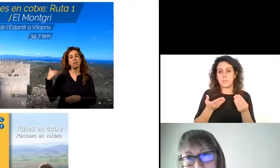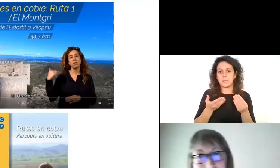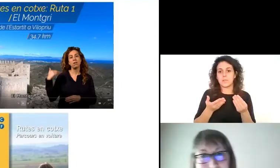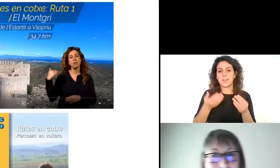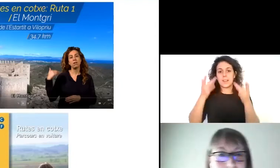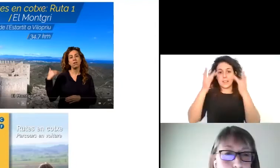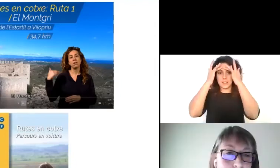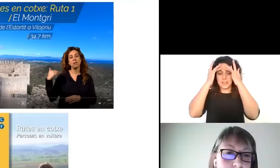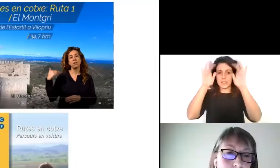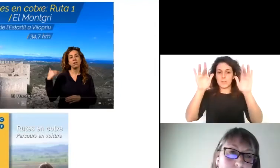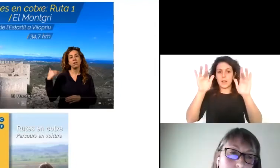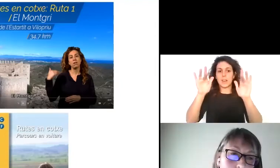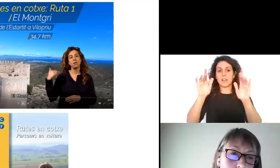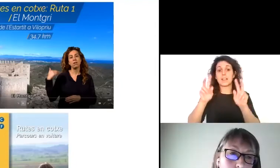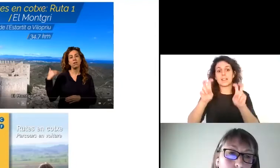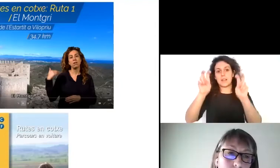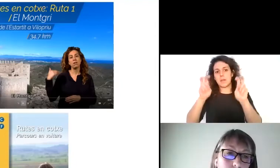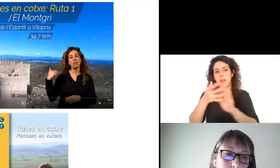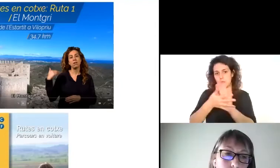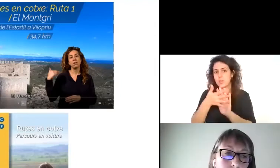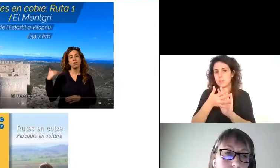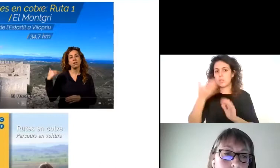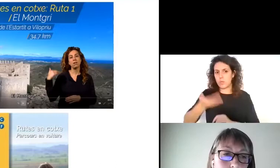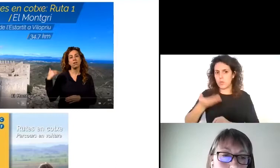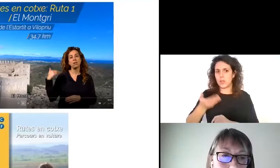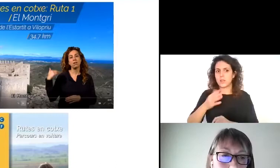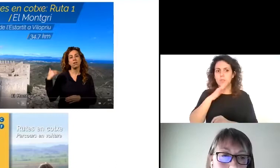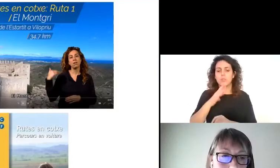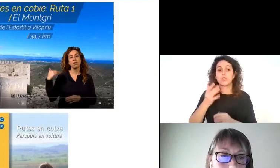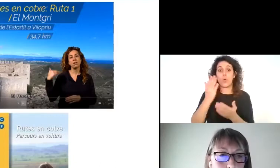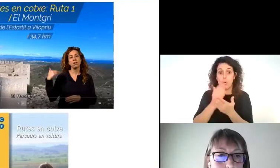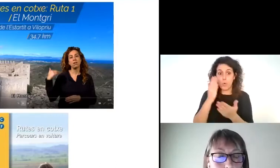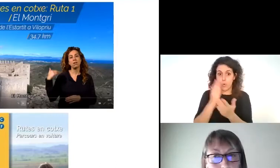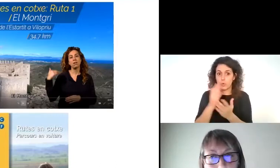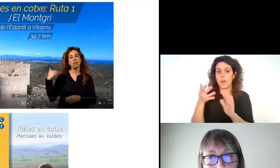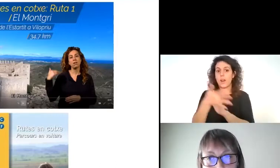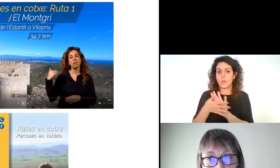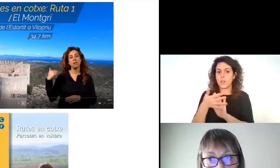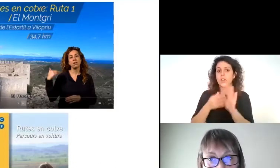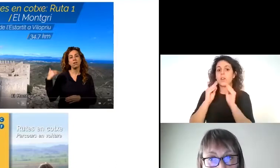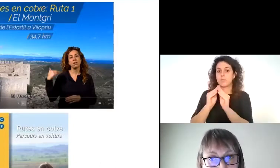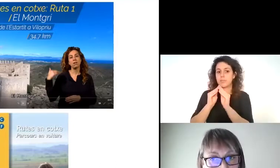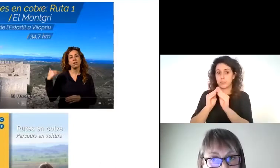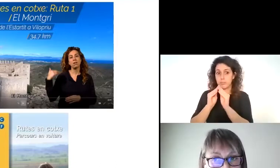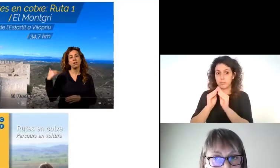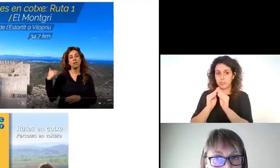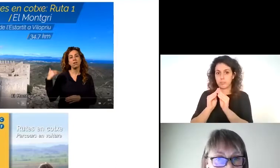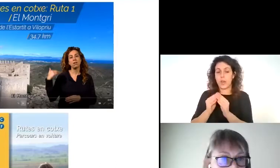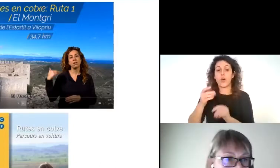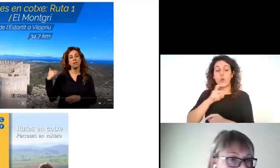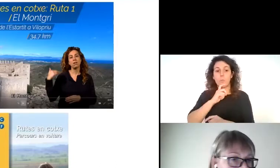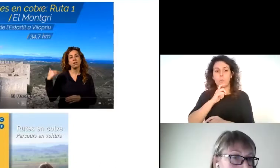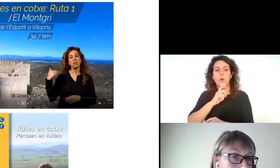sensibilizar, perdón, con ese tema también, y por lo tanto hicimos también este curso de lengua de signos en lengua catalana en este